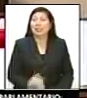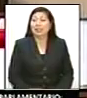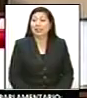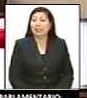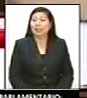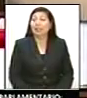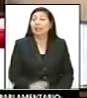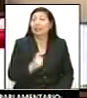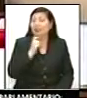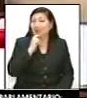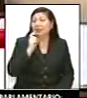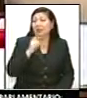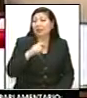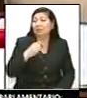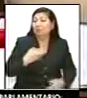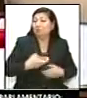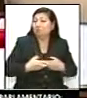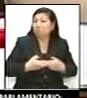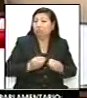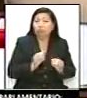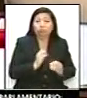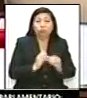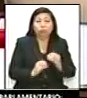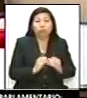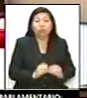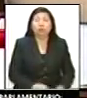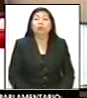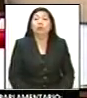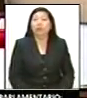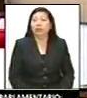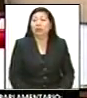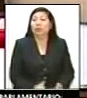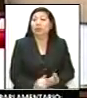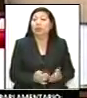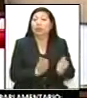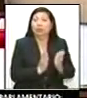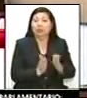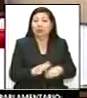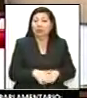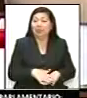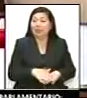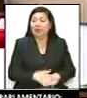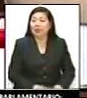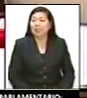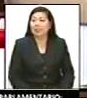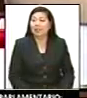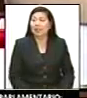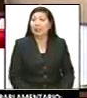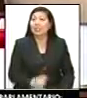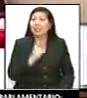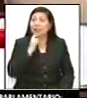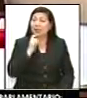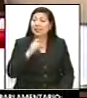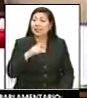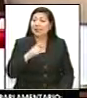se requiere un proceso de reestructuración y de reorganización. Se requiere